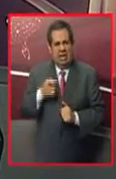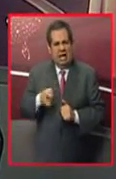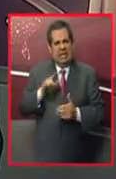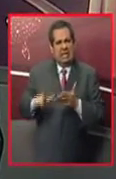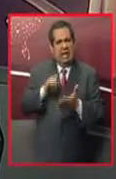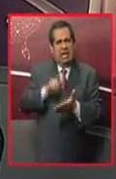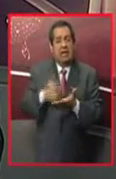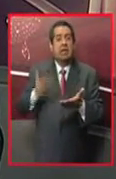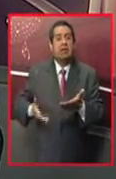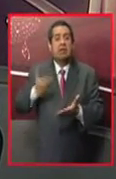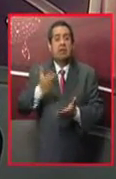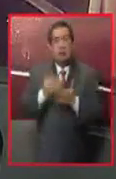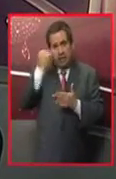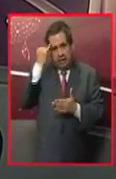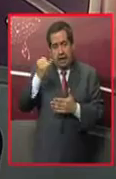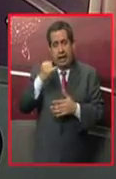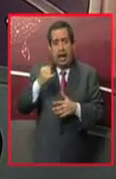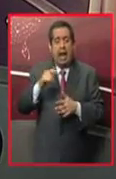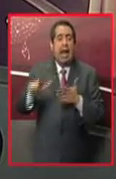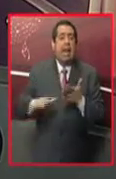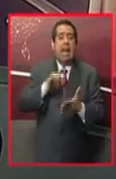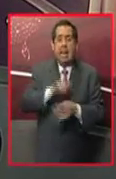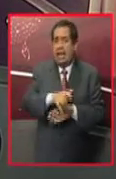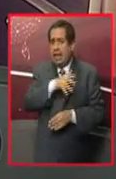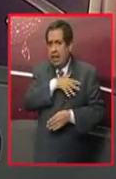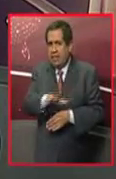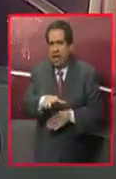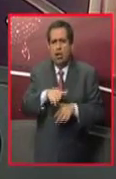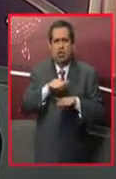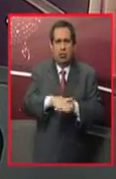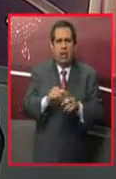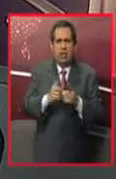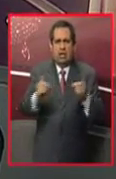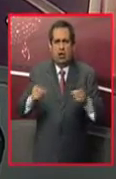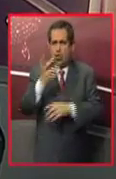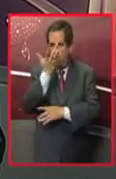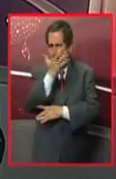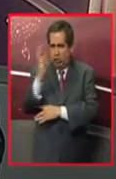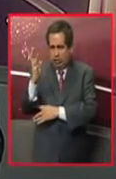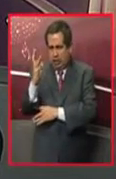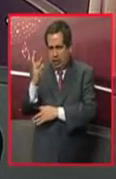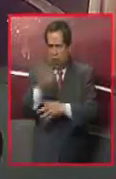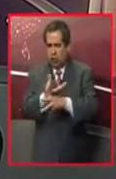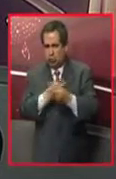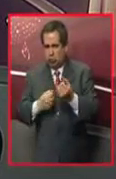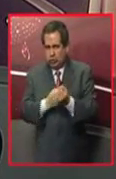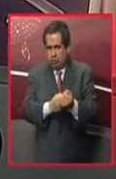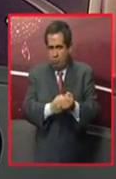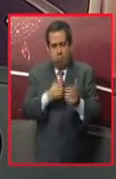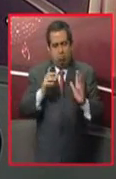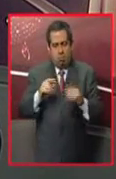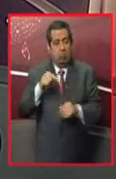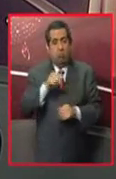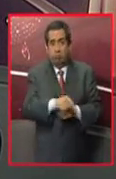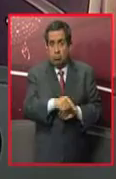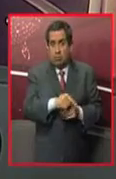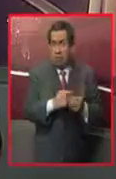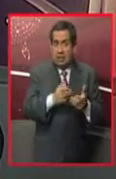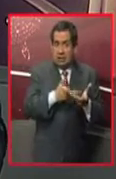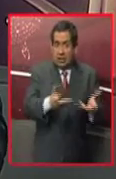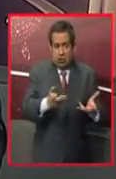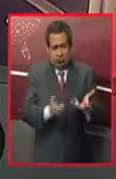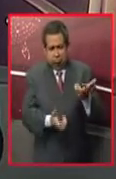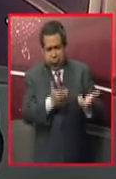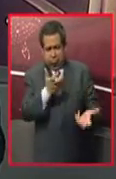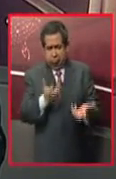se presentó en un dictamen con cambios a la Ley General de Desarrollo Forestal Sustentable, donde se establece que no se otorgará autorización de cambio de uso de suelo